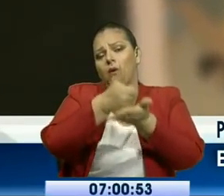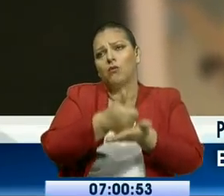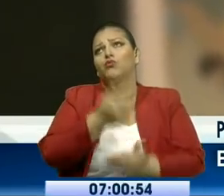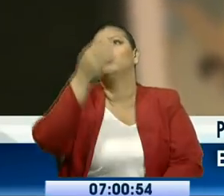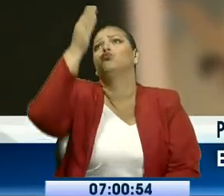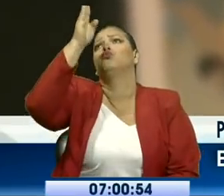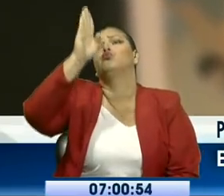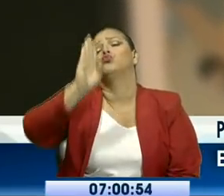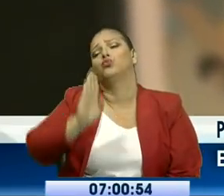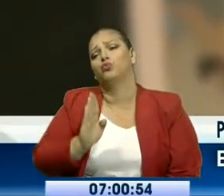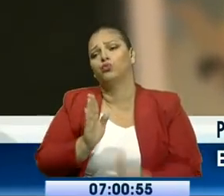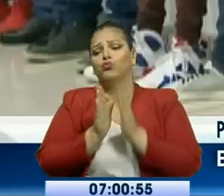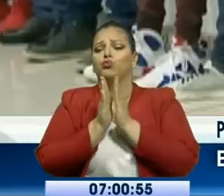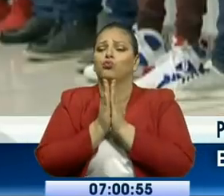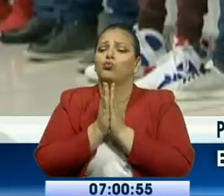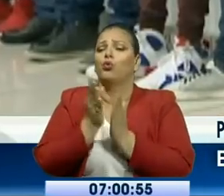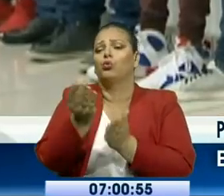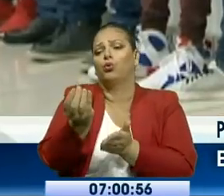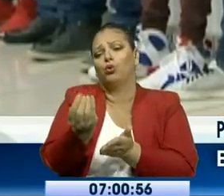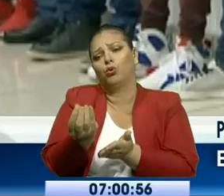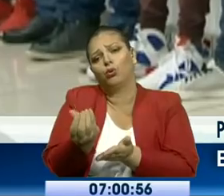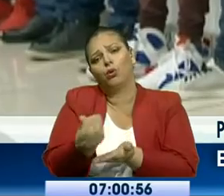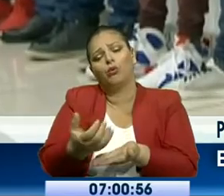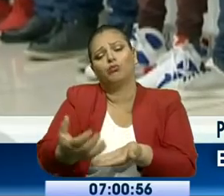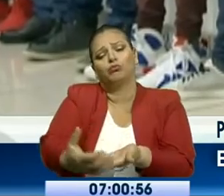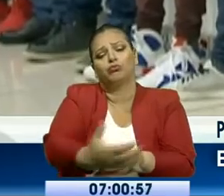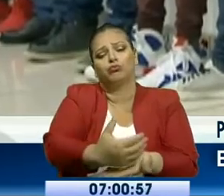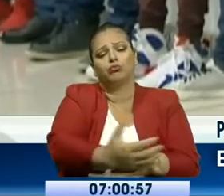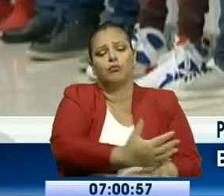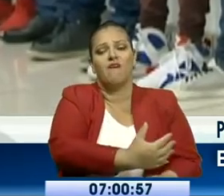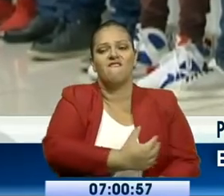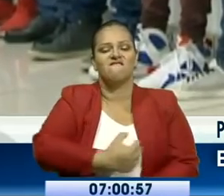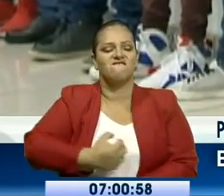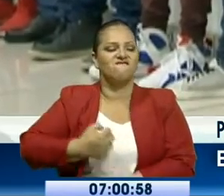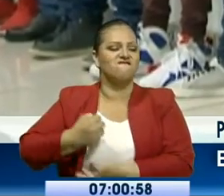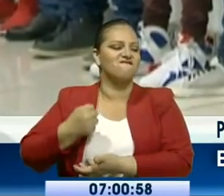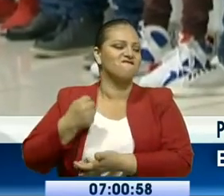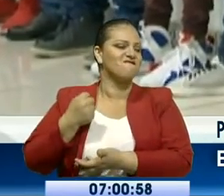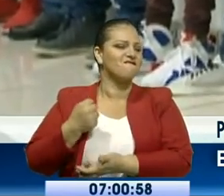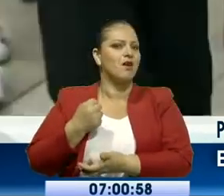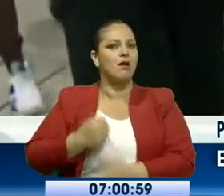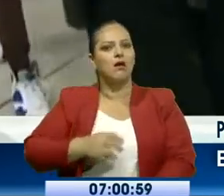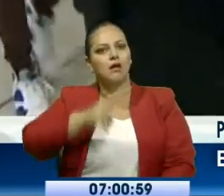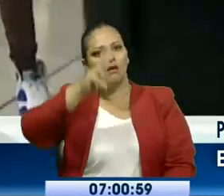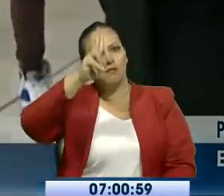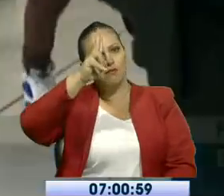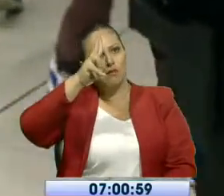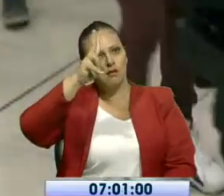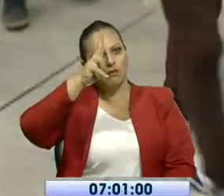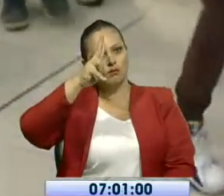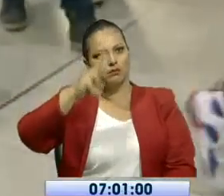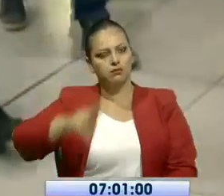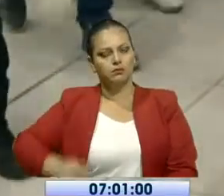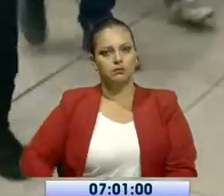Dios para lucro personal y de la supuesta organización que lideraba. En Quito informó Iván